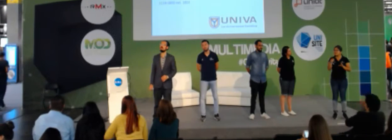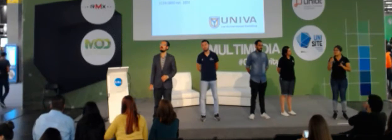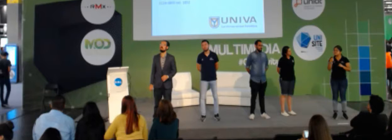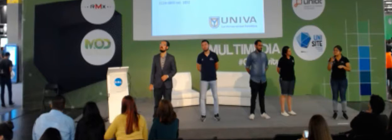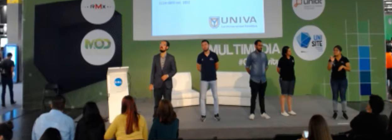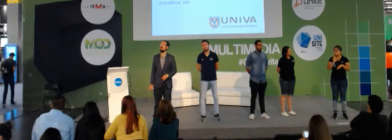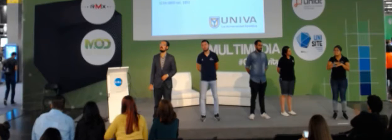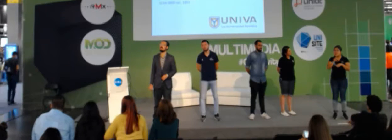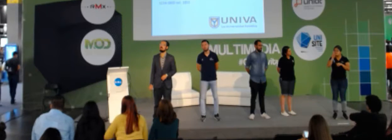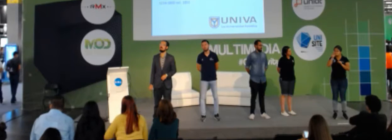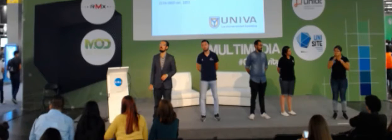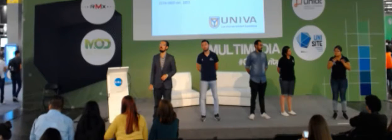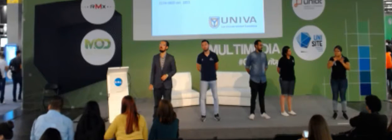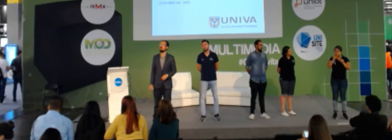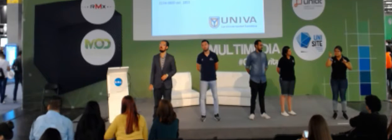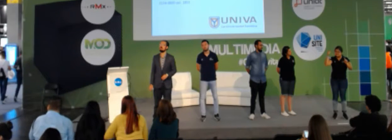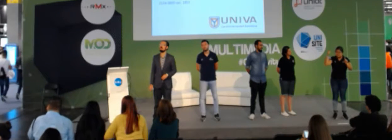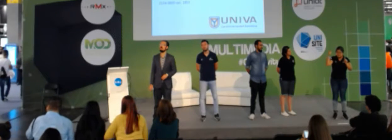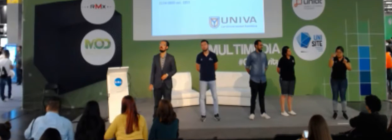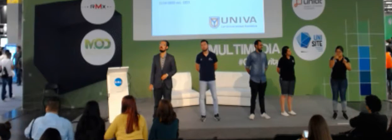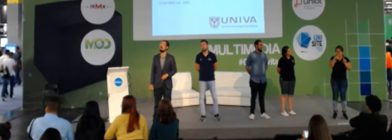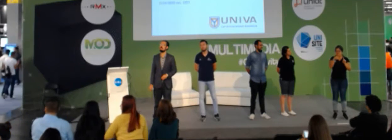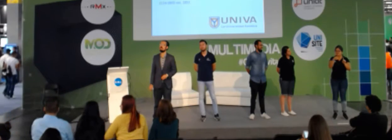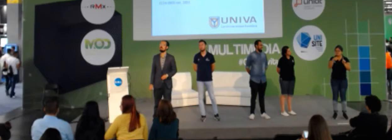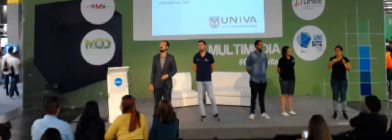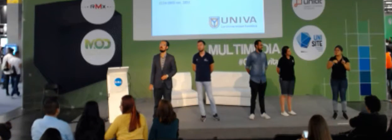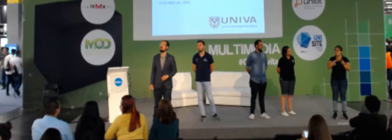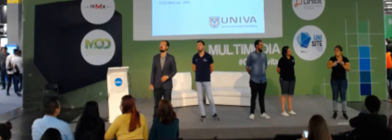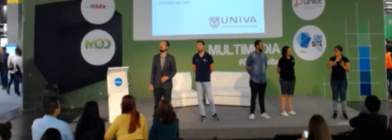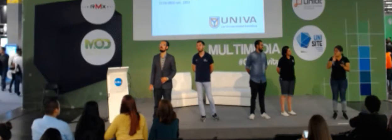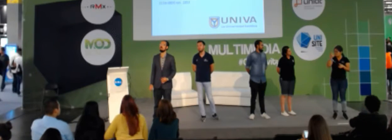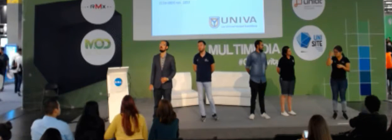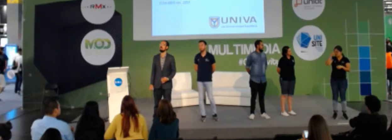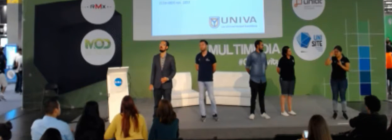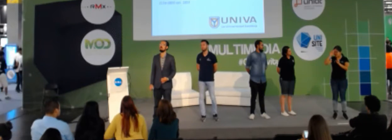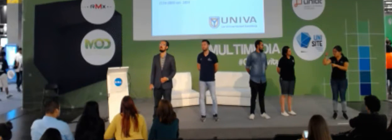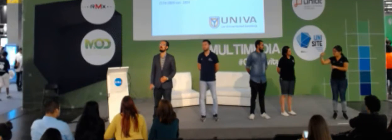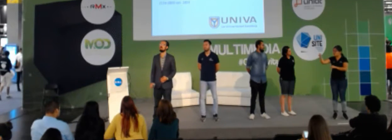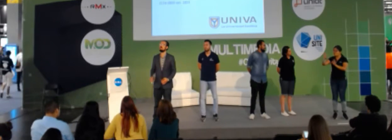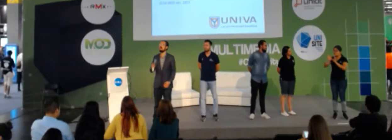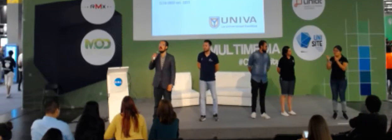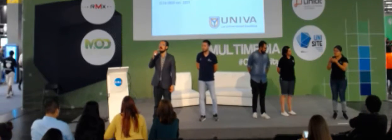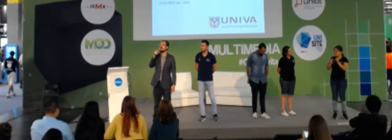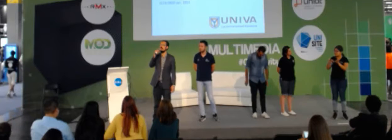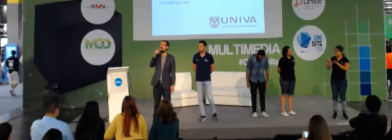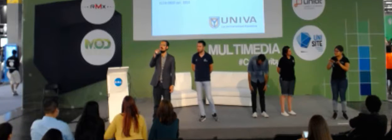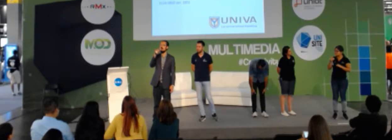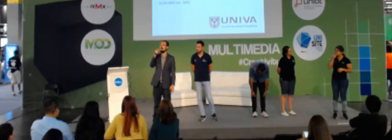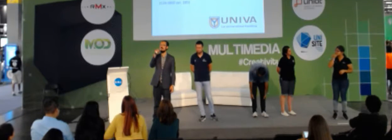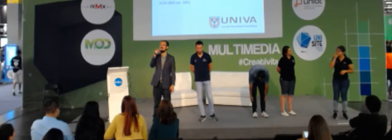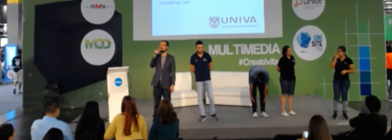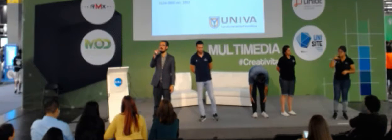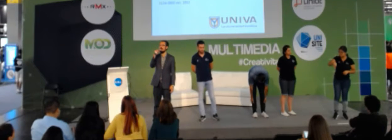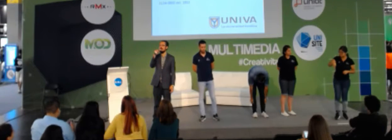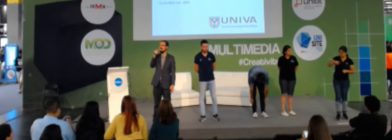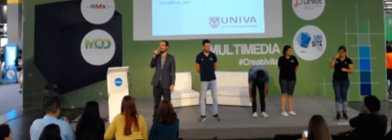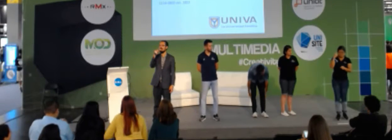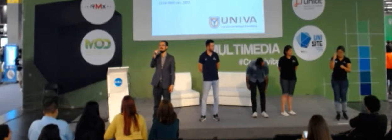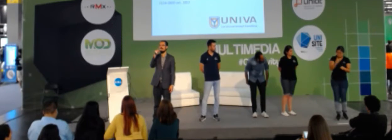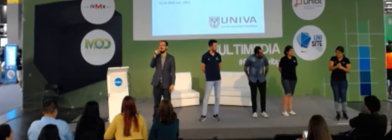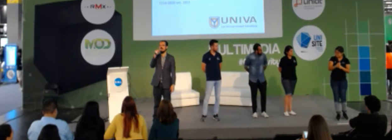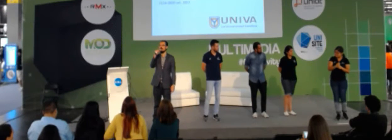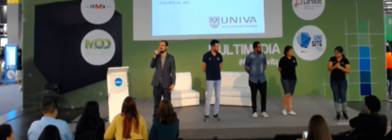que podemos reunir que las personas se interesen por este tipo de temas? Aquí lo principal